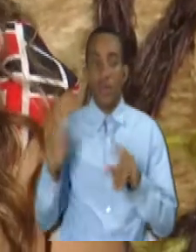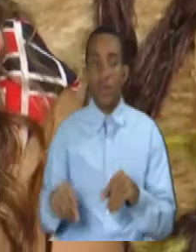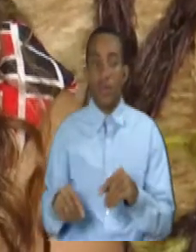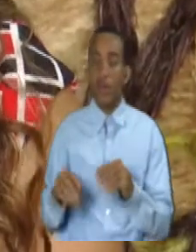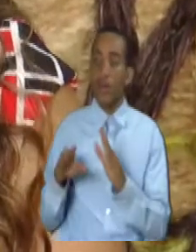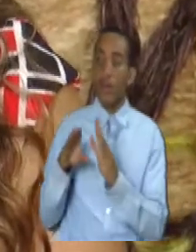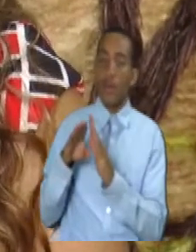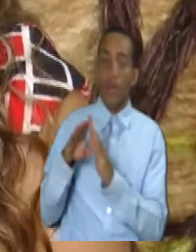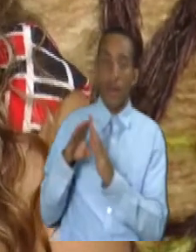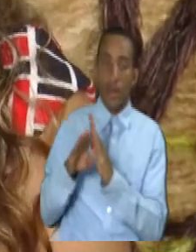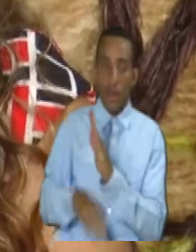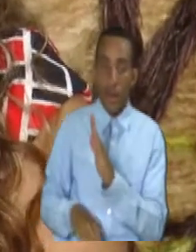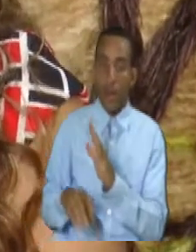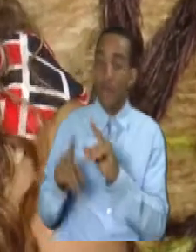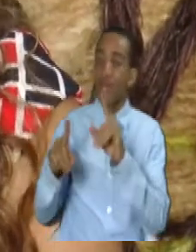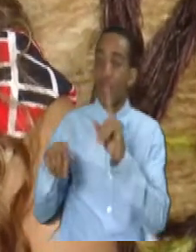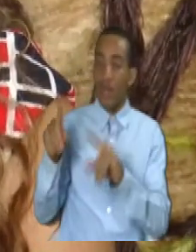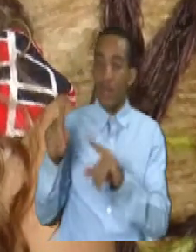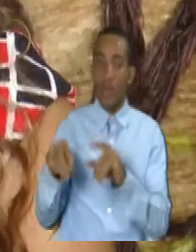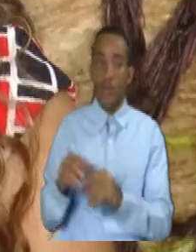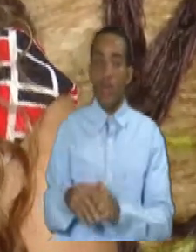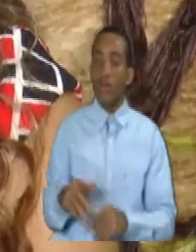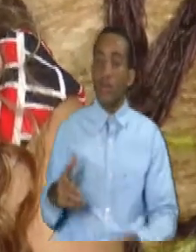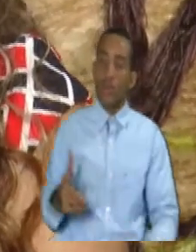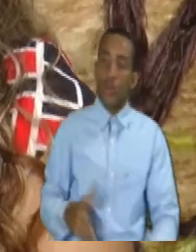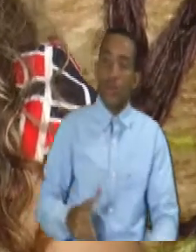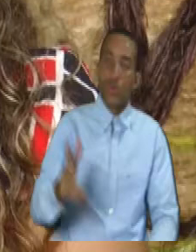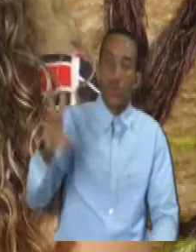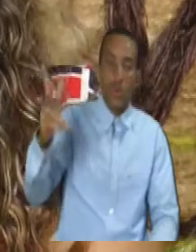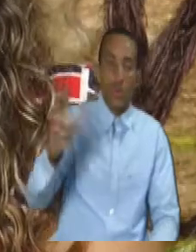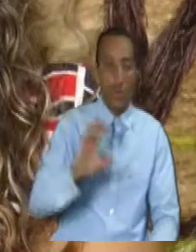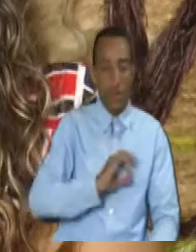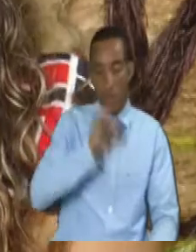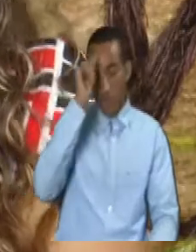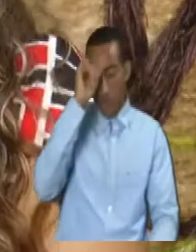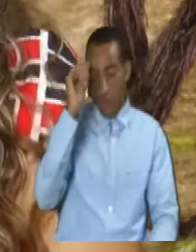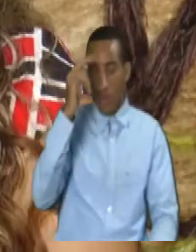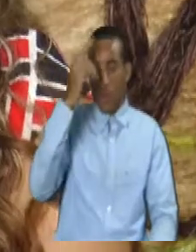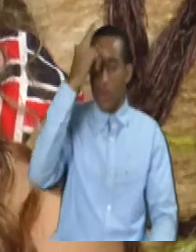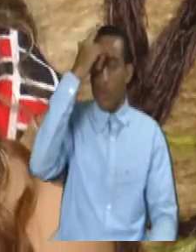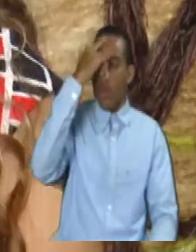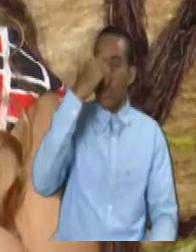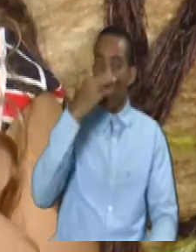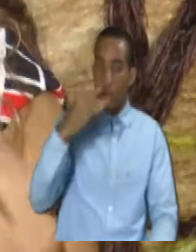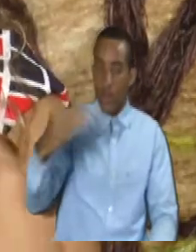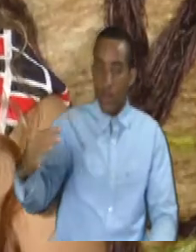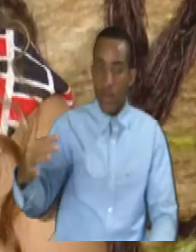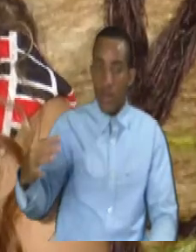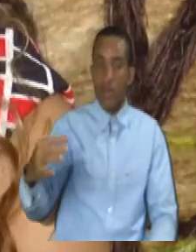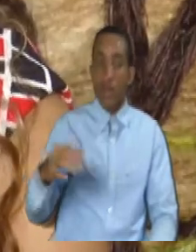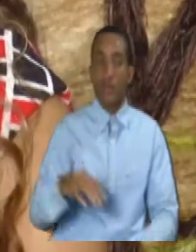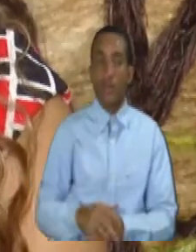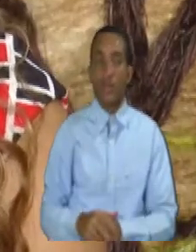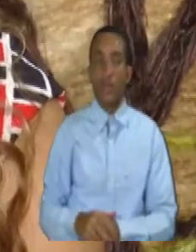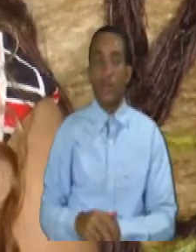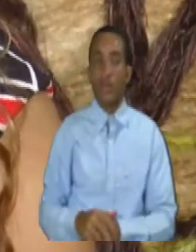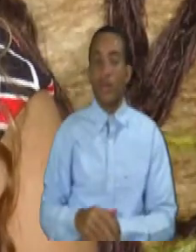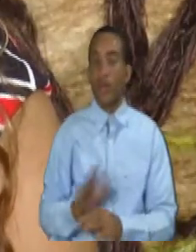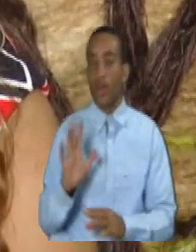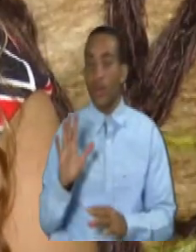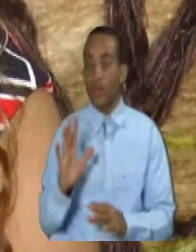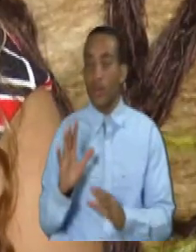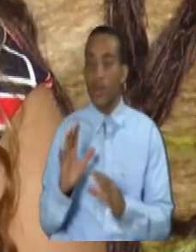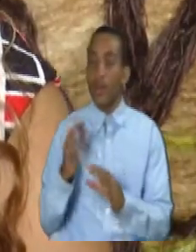descuento. Los pasajeros que están ahorita, que salen ahorita este fin de semana para Santa Marta, salen con valor de tu maleta